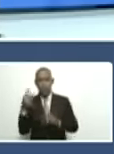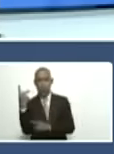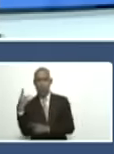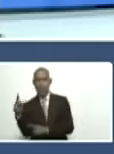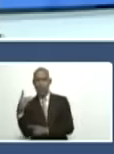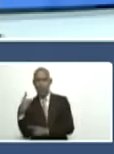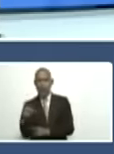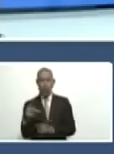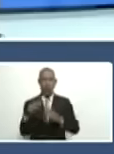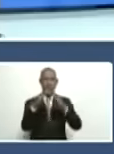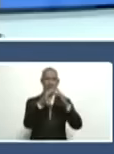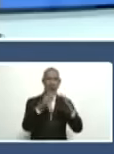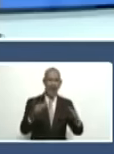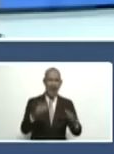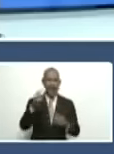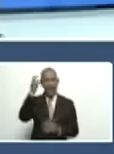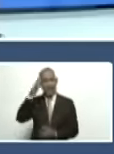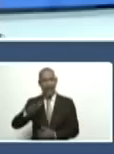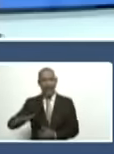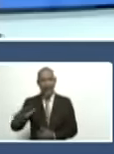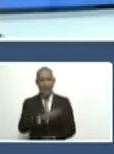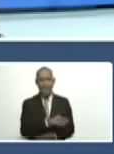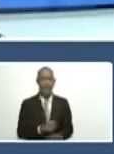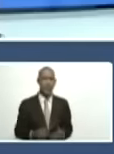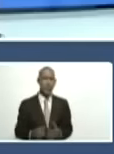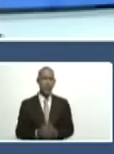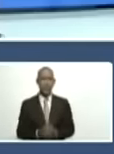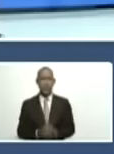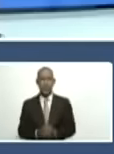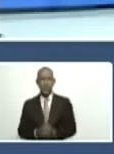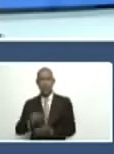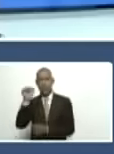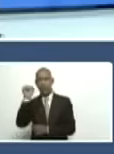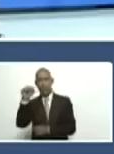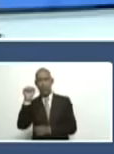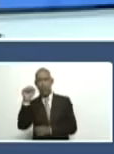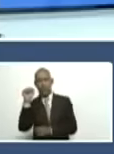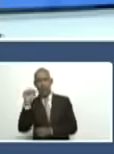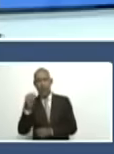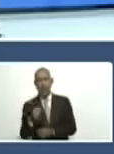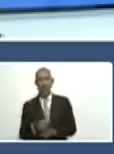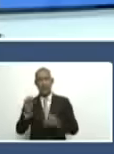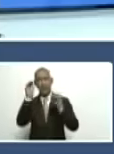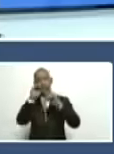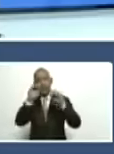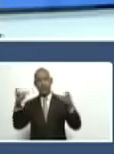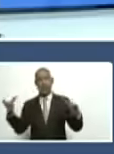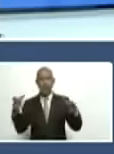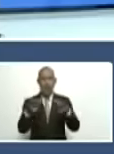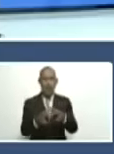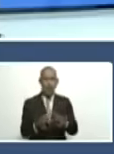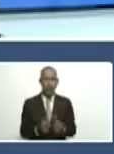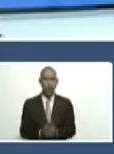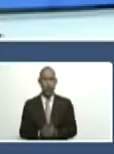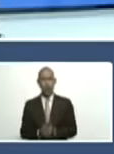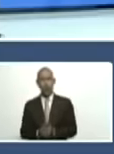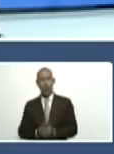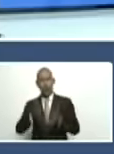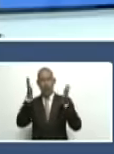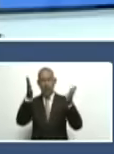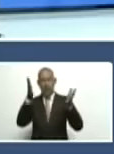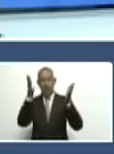la choza, el campo, tocando puertas, convocando reuniones, formando